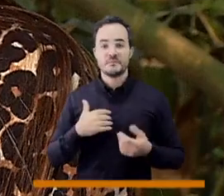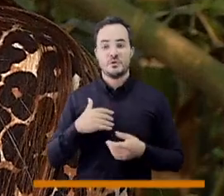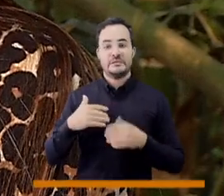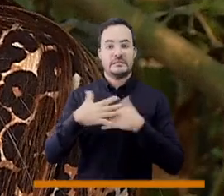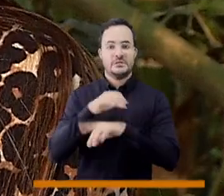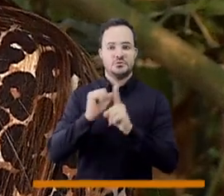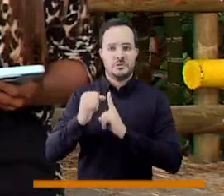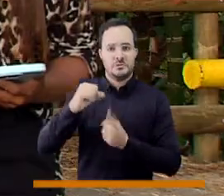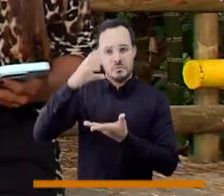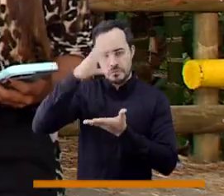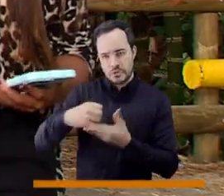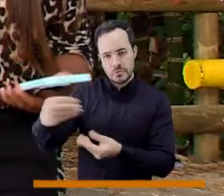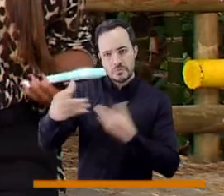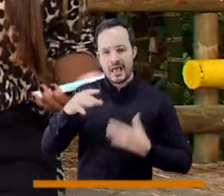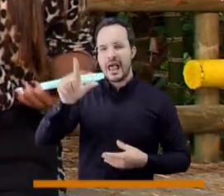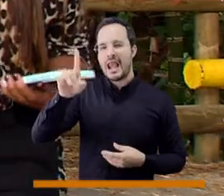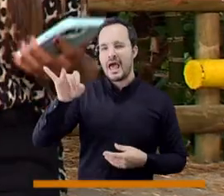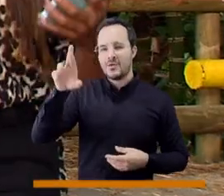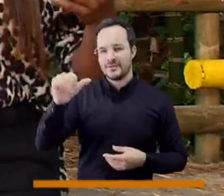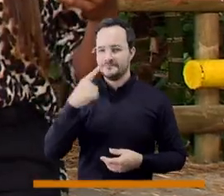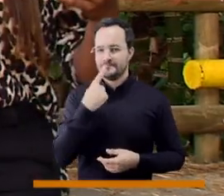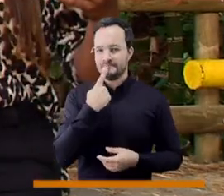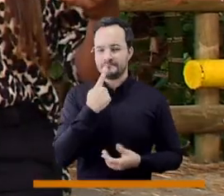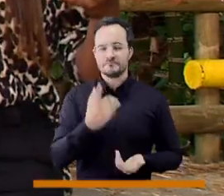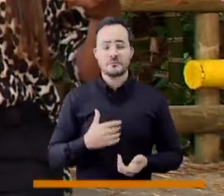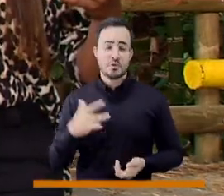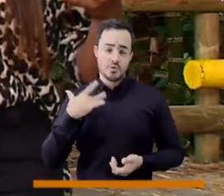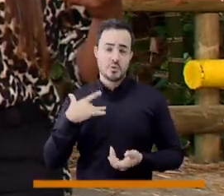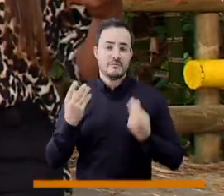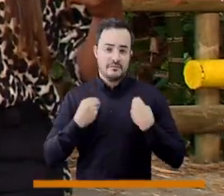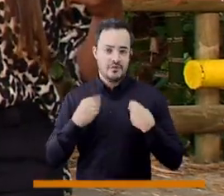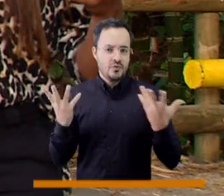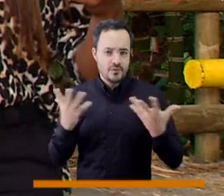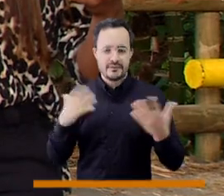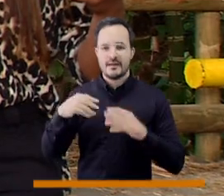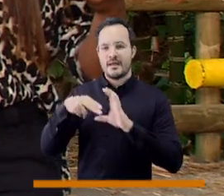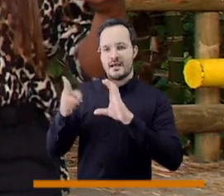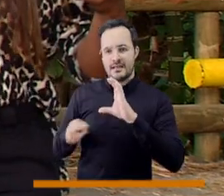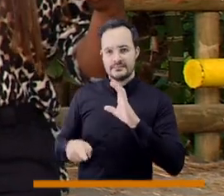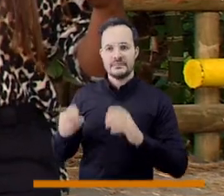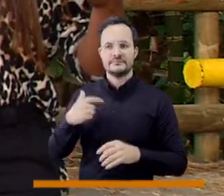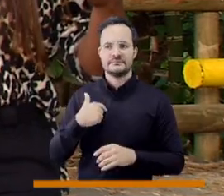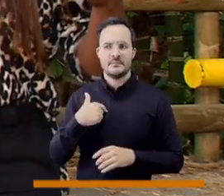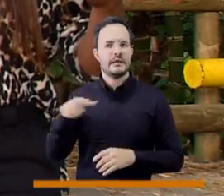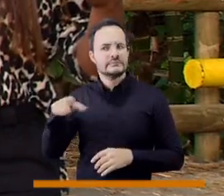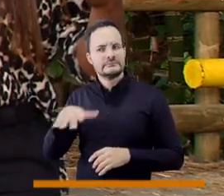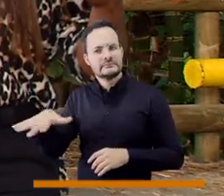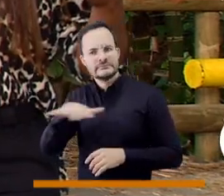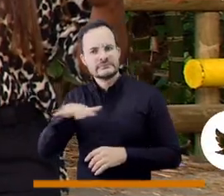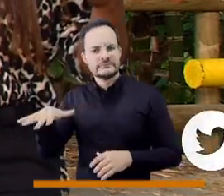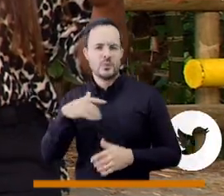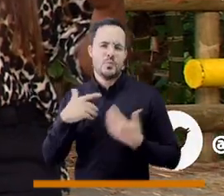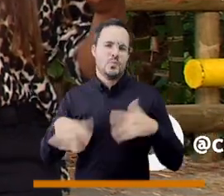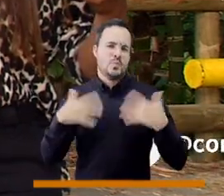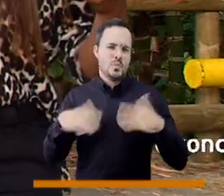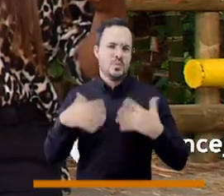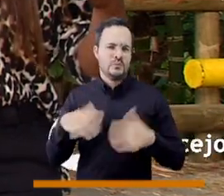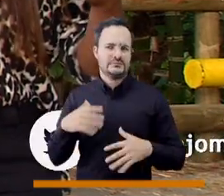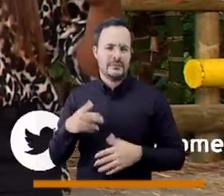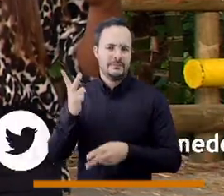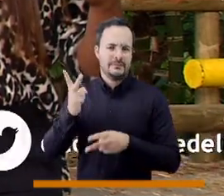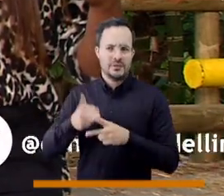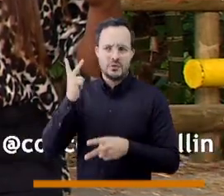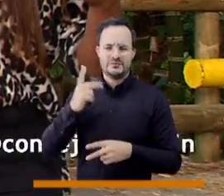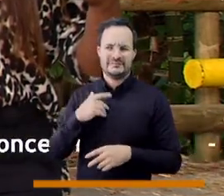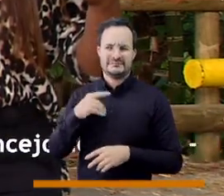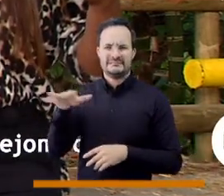más poder adquisitivo? Desde redes sociales, @ Laura Londono dice: yo vivo en Calasanz y no tanto el aumento de costo